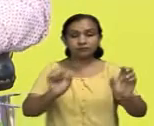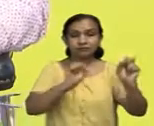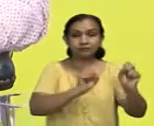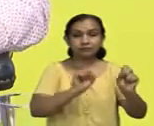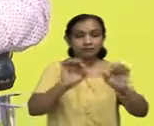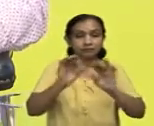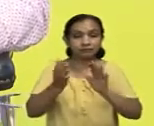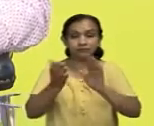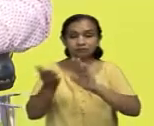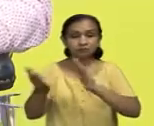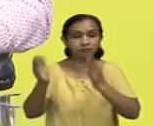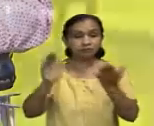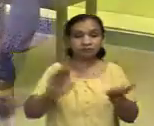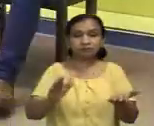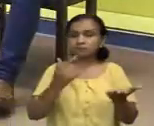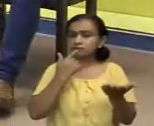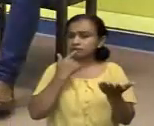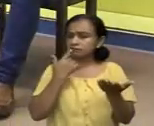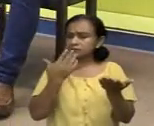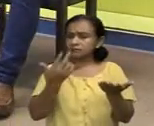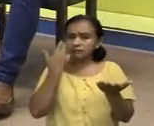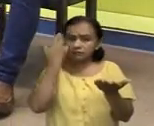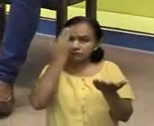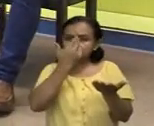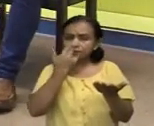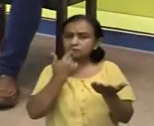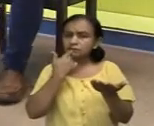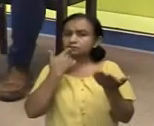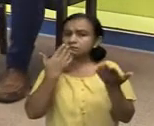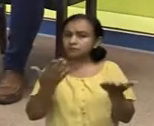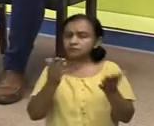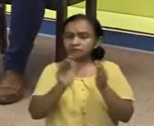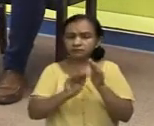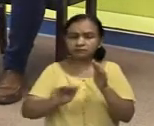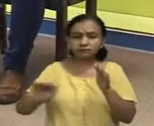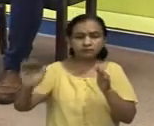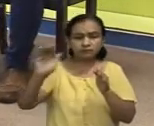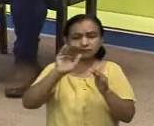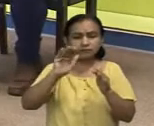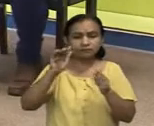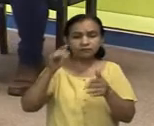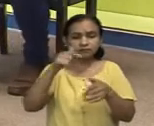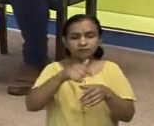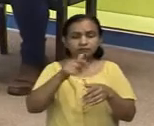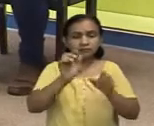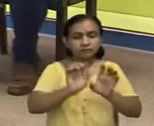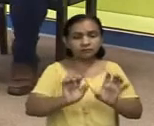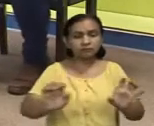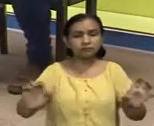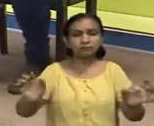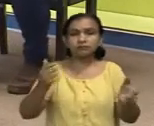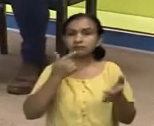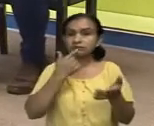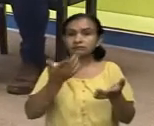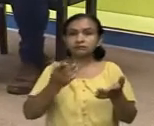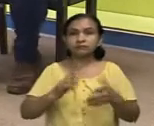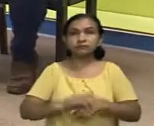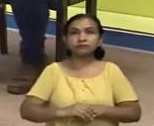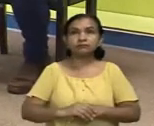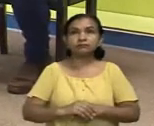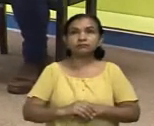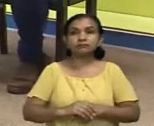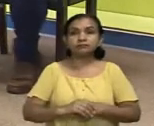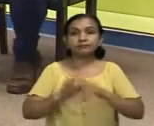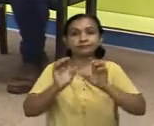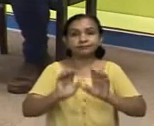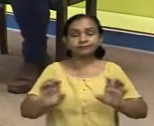¿Por qué este virus ataca con mayor fuerza a esta edad infantil, doctor? Lo que pasa es que son